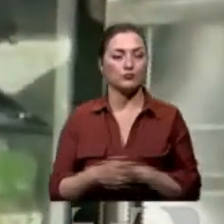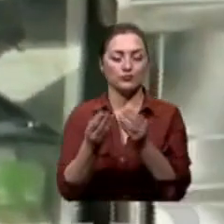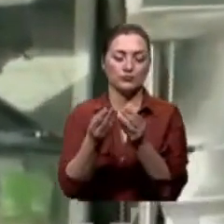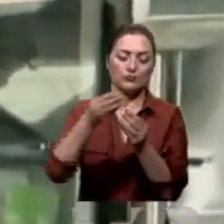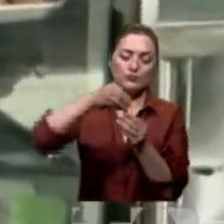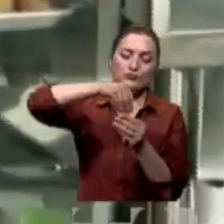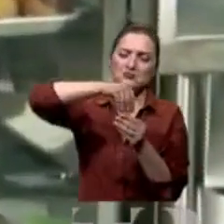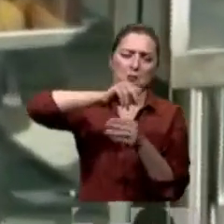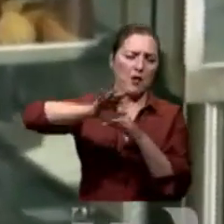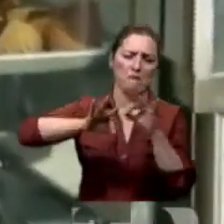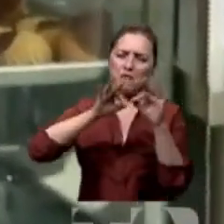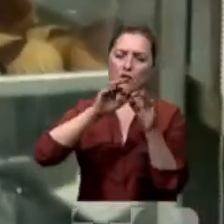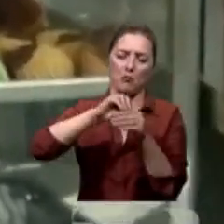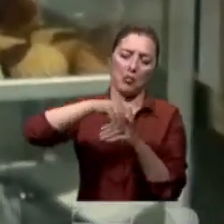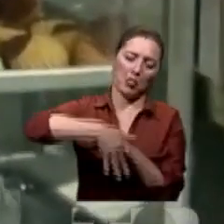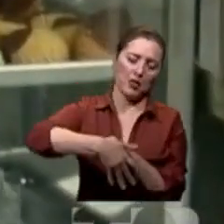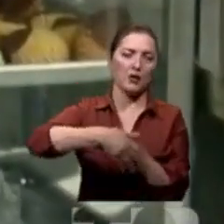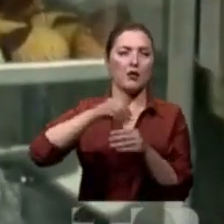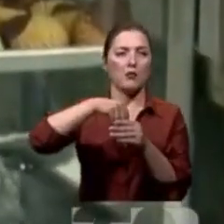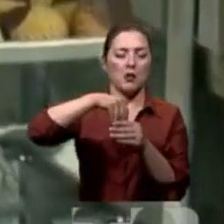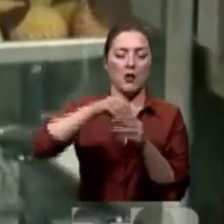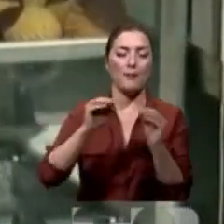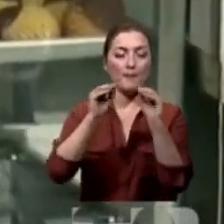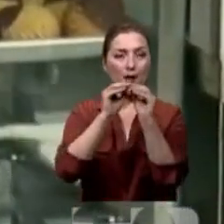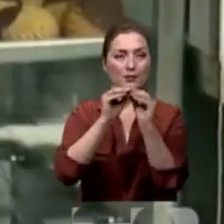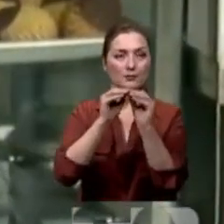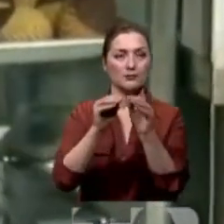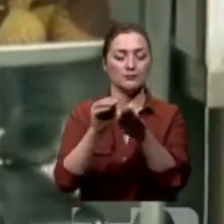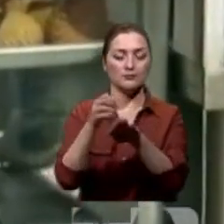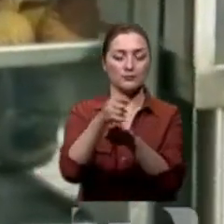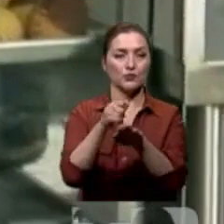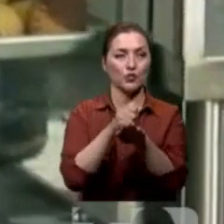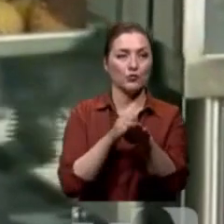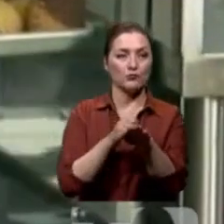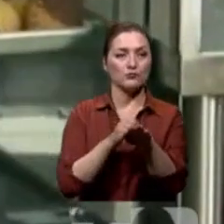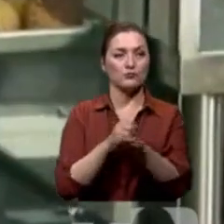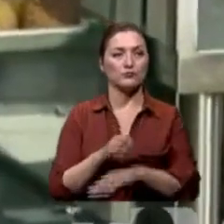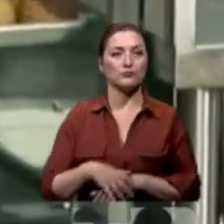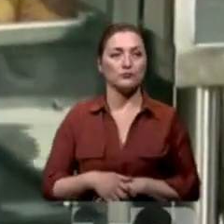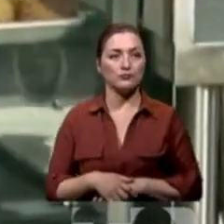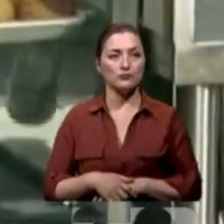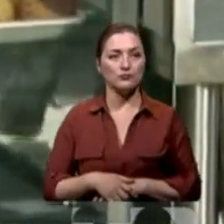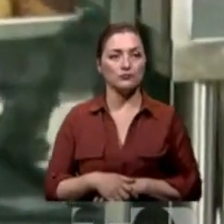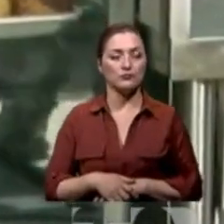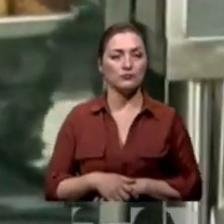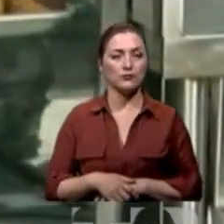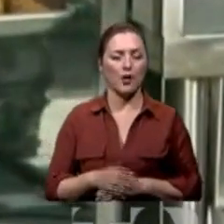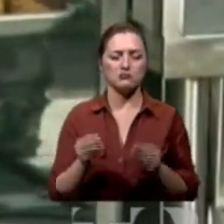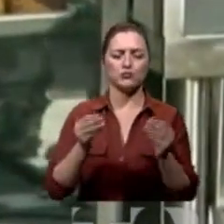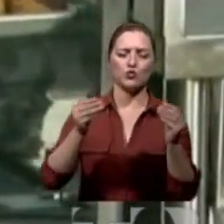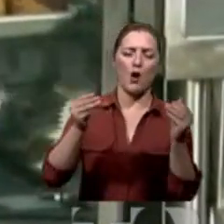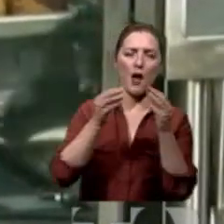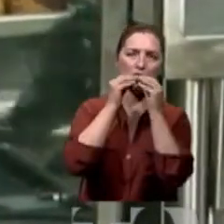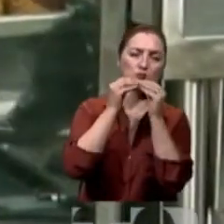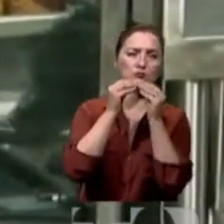perfecto, no se escapa el relleno, bastante relleno, chef. Bien, la decoración me gusta, bastante sutil. Sí, va de la mano con